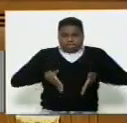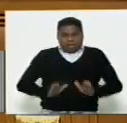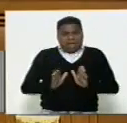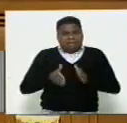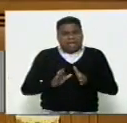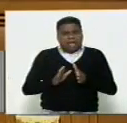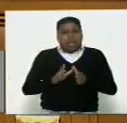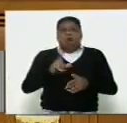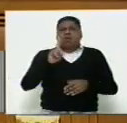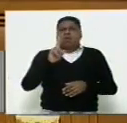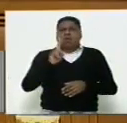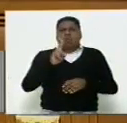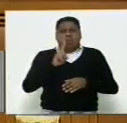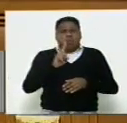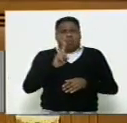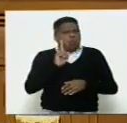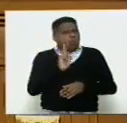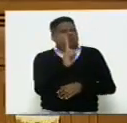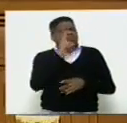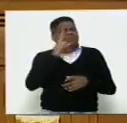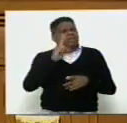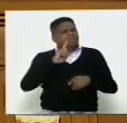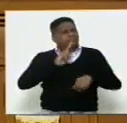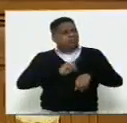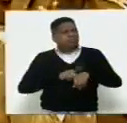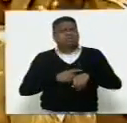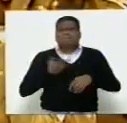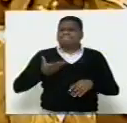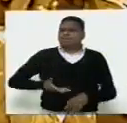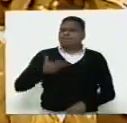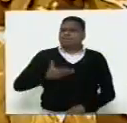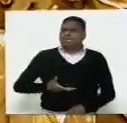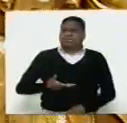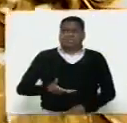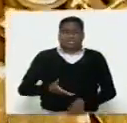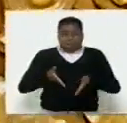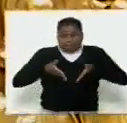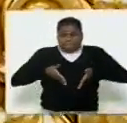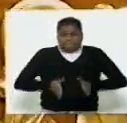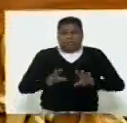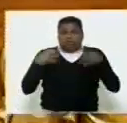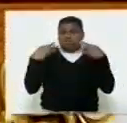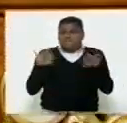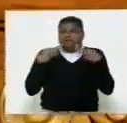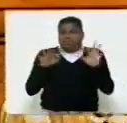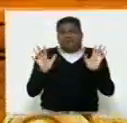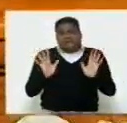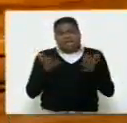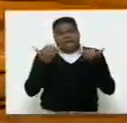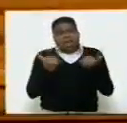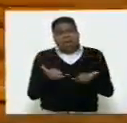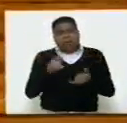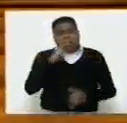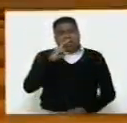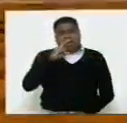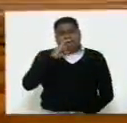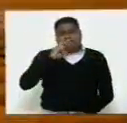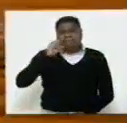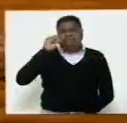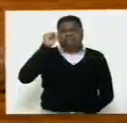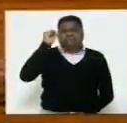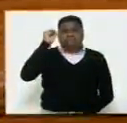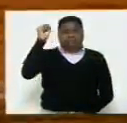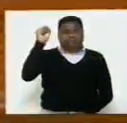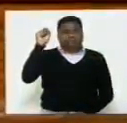luchas que dan más cuenta del carácter profundamente humanista y feminista de nuestro presidente Nicolás Maduro, porque es